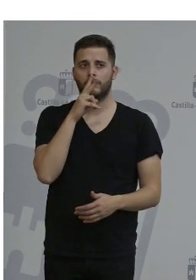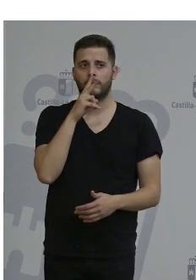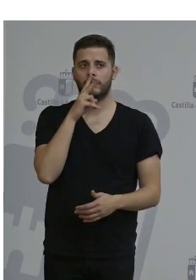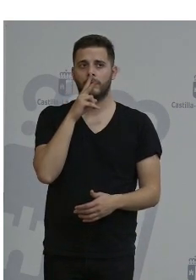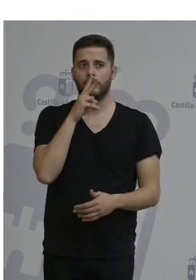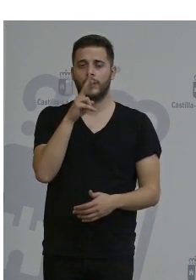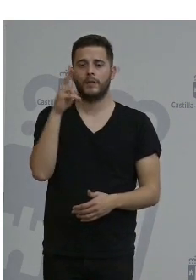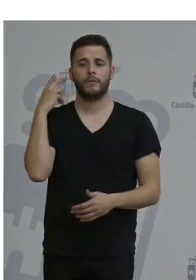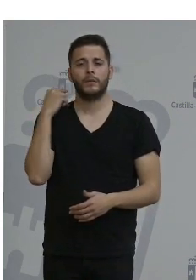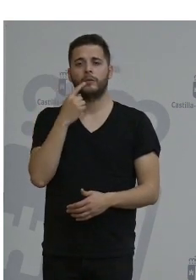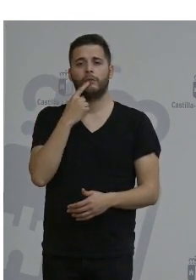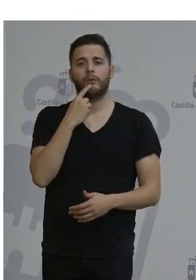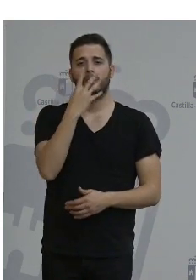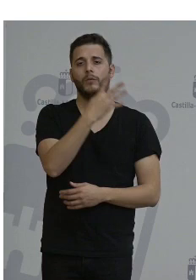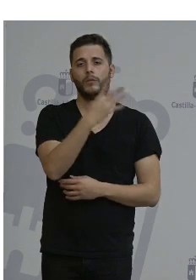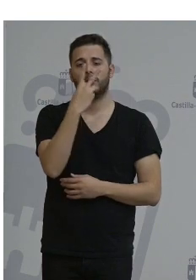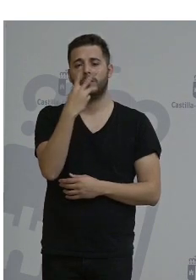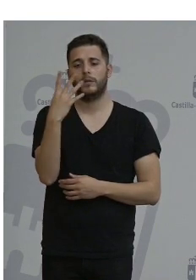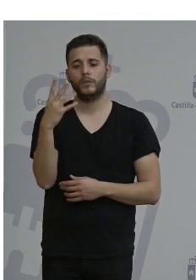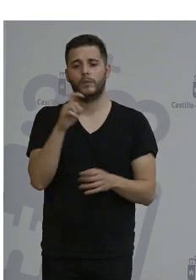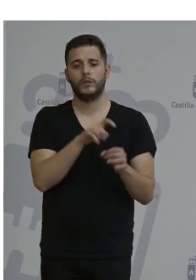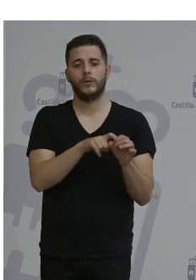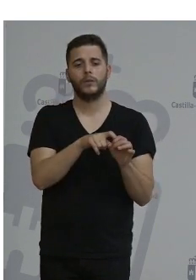Que he hablado de las 424 plazas.